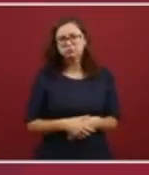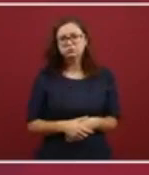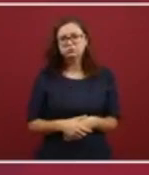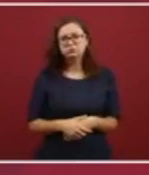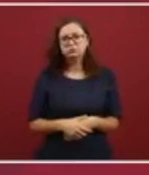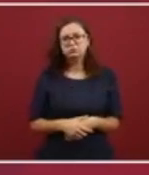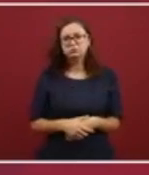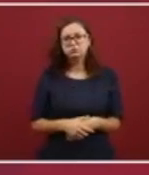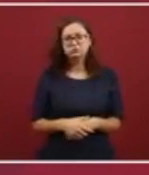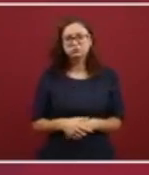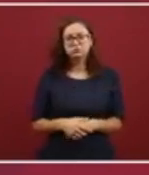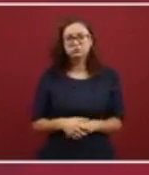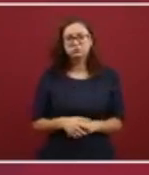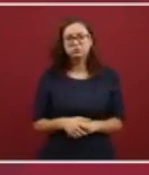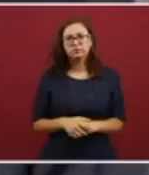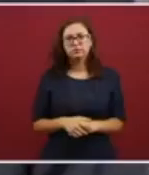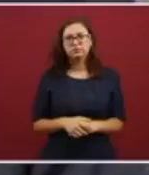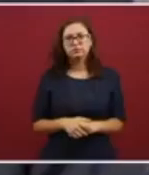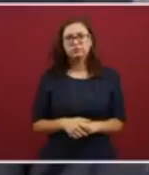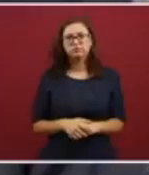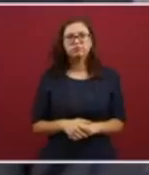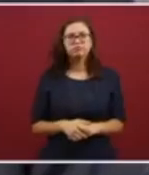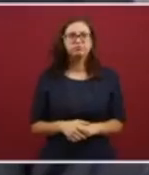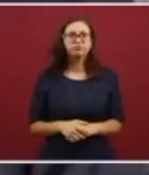es muy